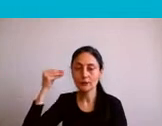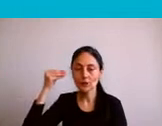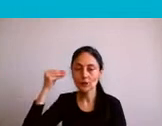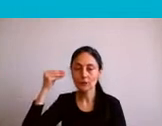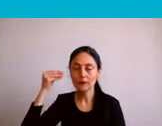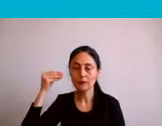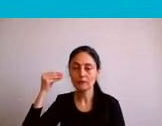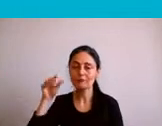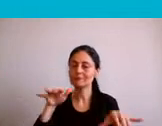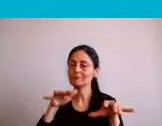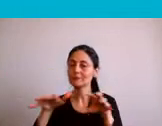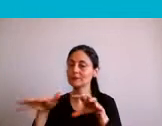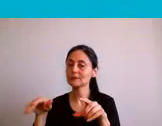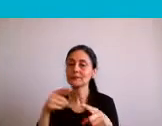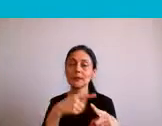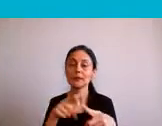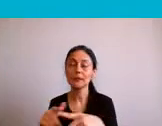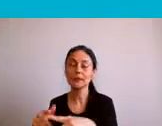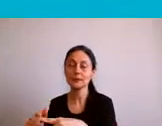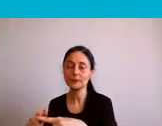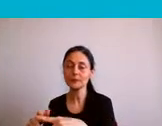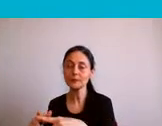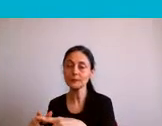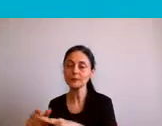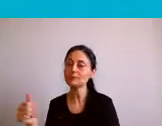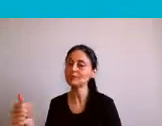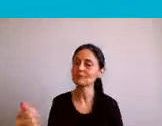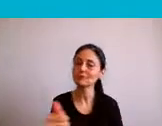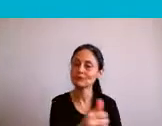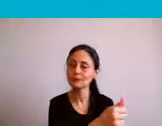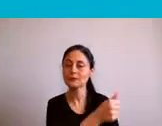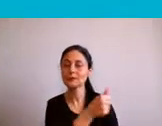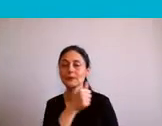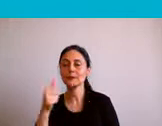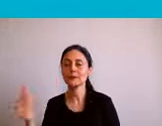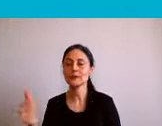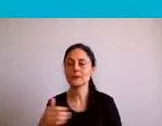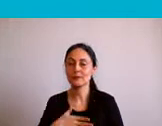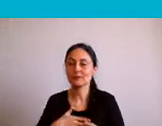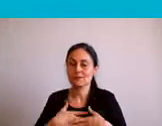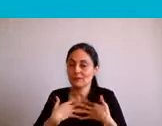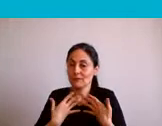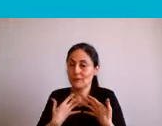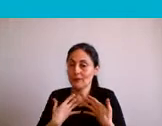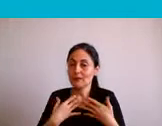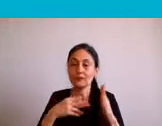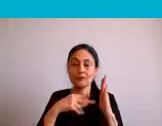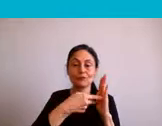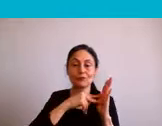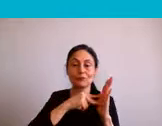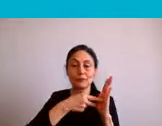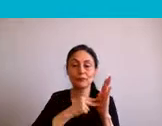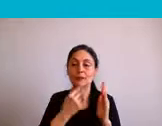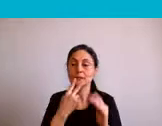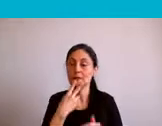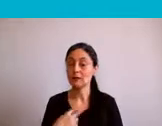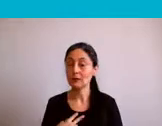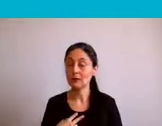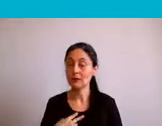lo que sí sabemos es que todos somos susceptibles a experimentar complicaciones producto de lo que hemos vivido en este último tiempo.